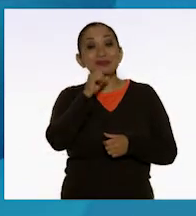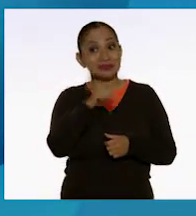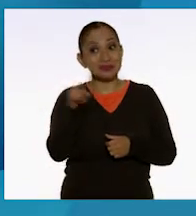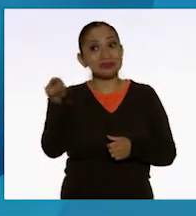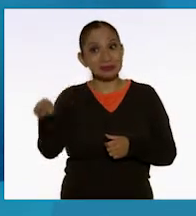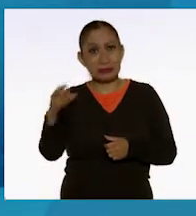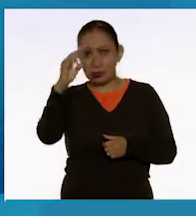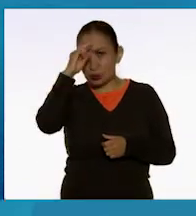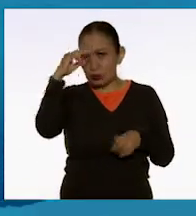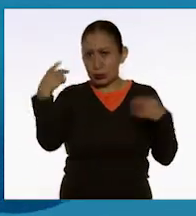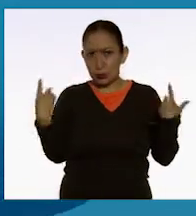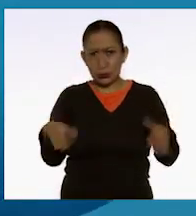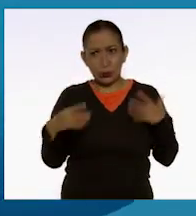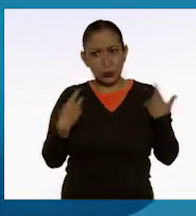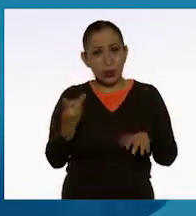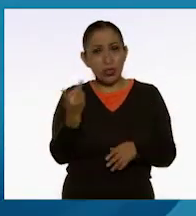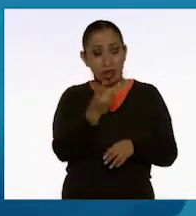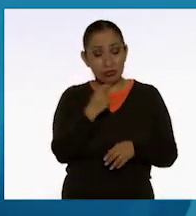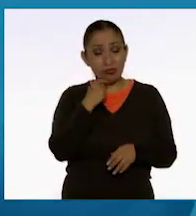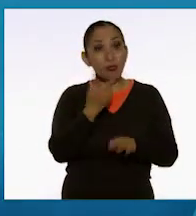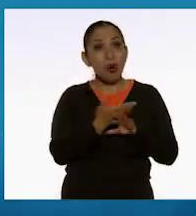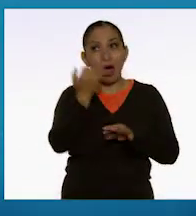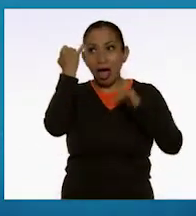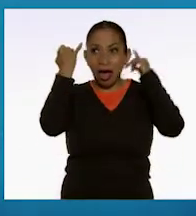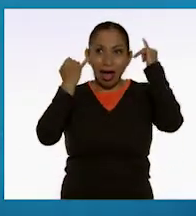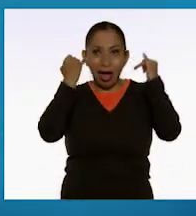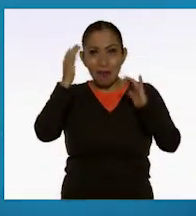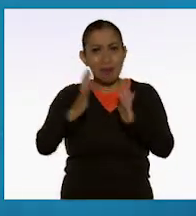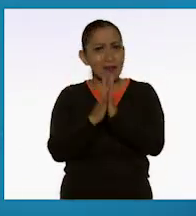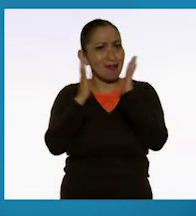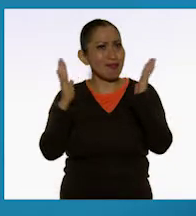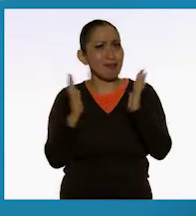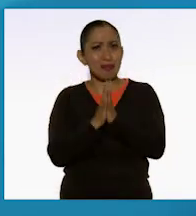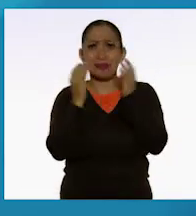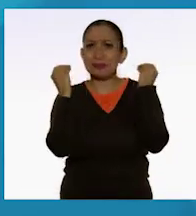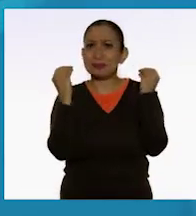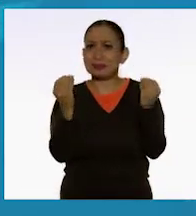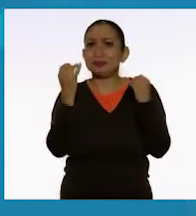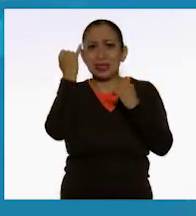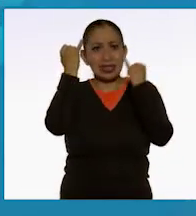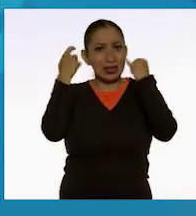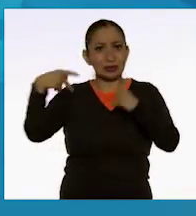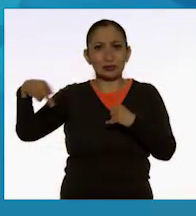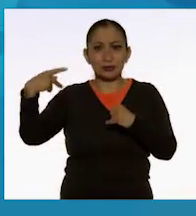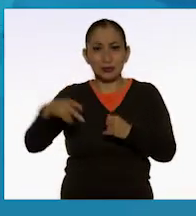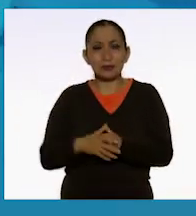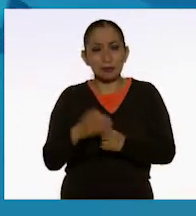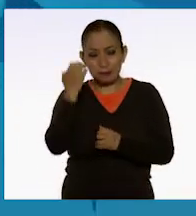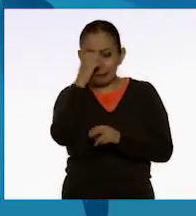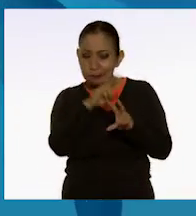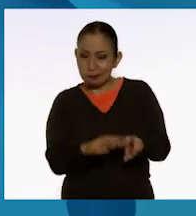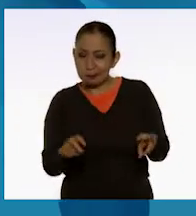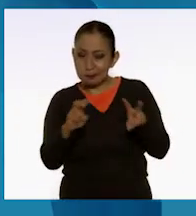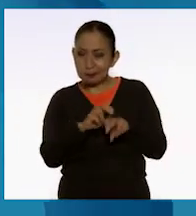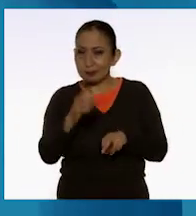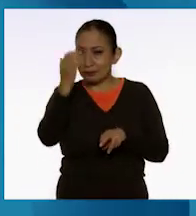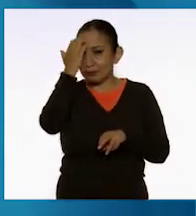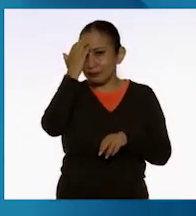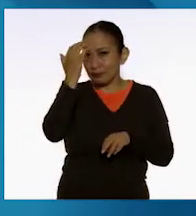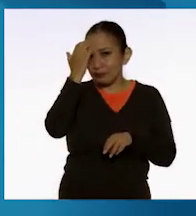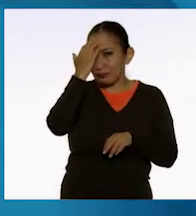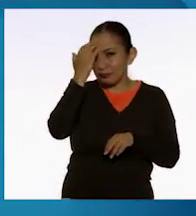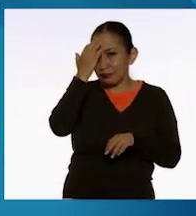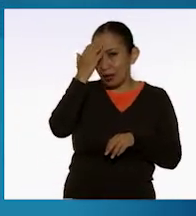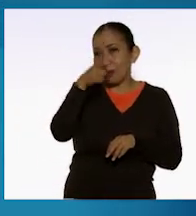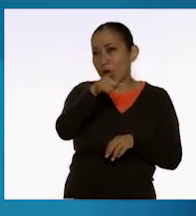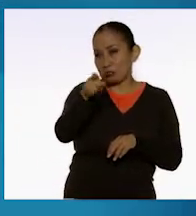ser inteligentes, tienen mucha creatividad y participan mucho con grandes ideas, análisis y conocimientos,